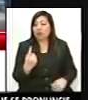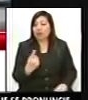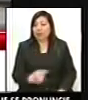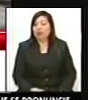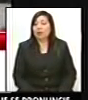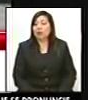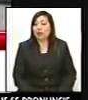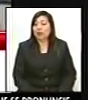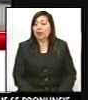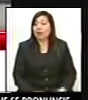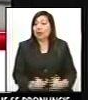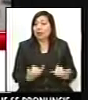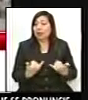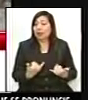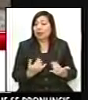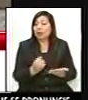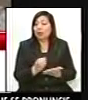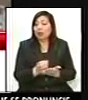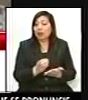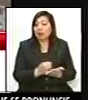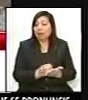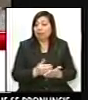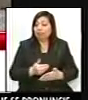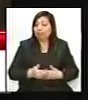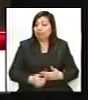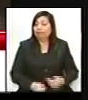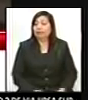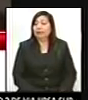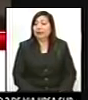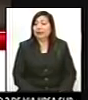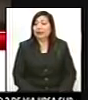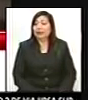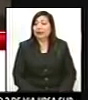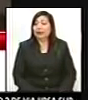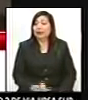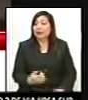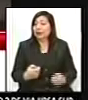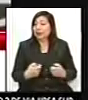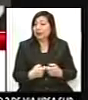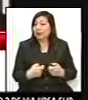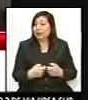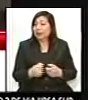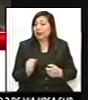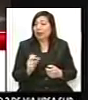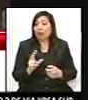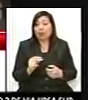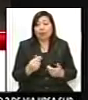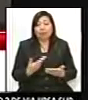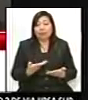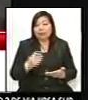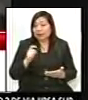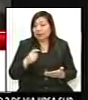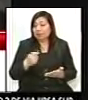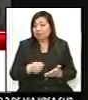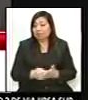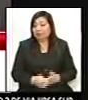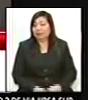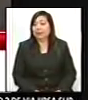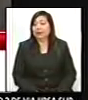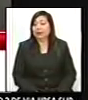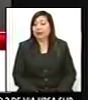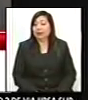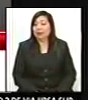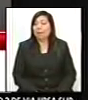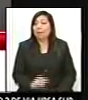317.764.191 soles, ya que estos contratos siguen vigentes. Cabe precisar que Electroperú S.A. no necesitaría comprar energía